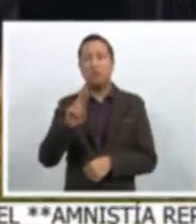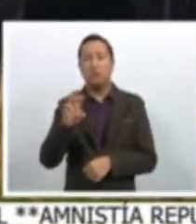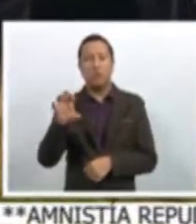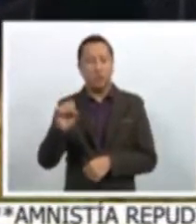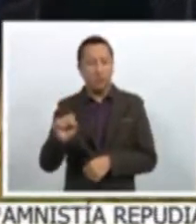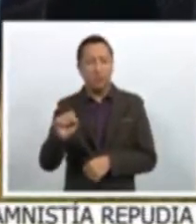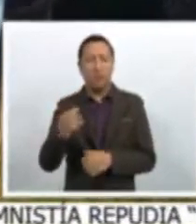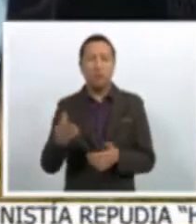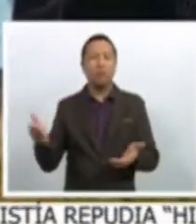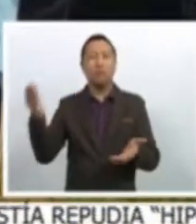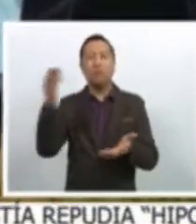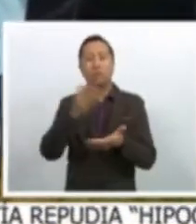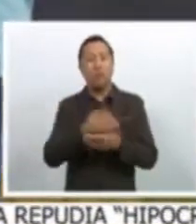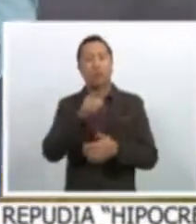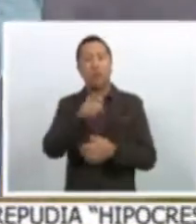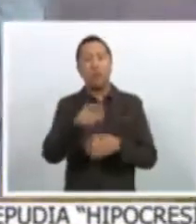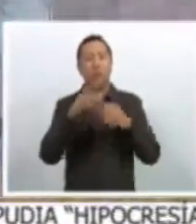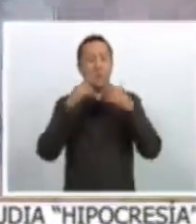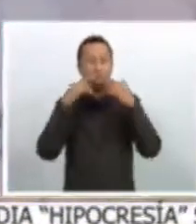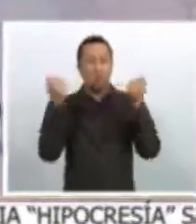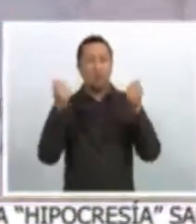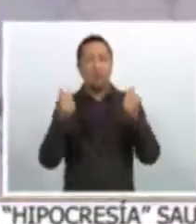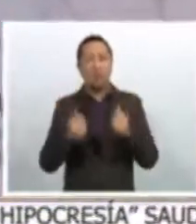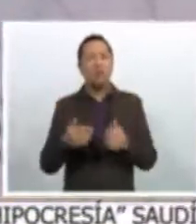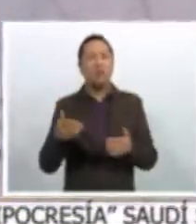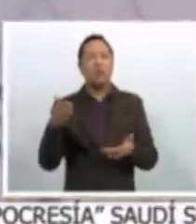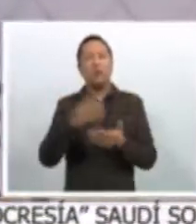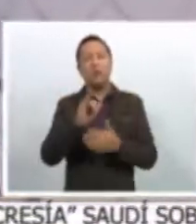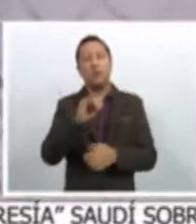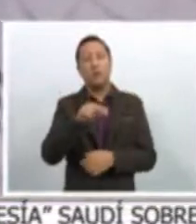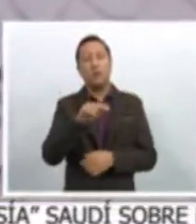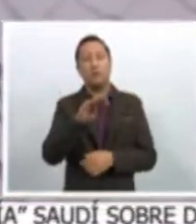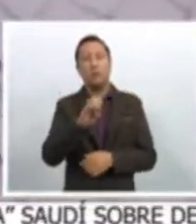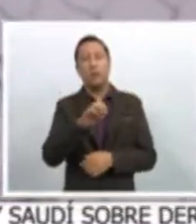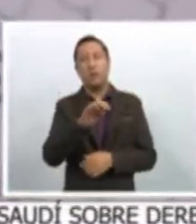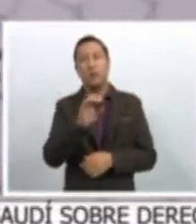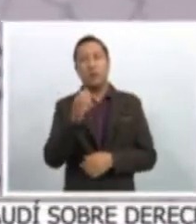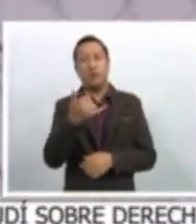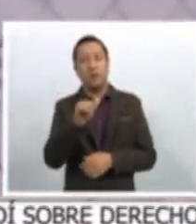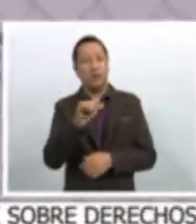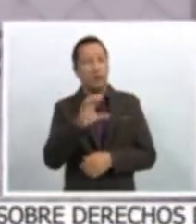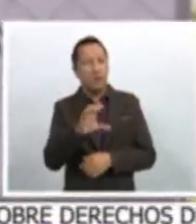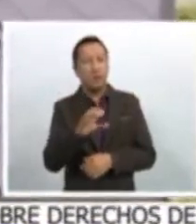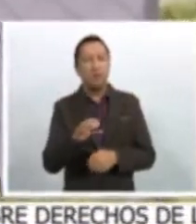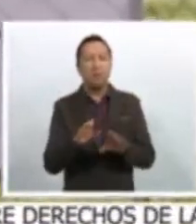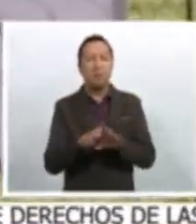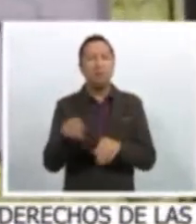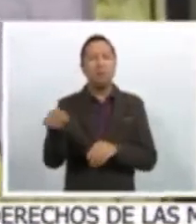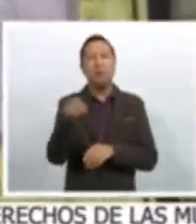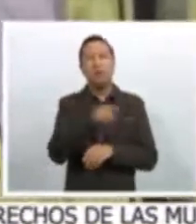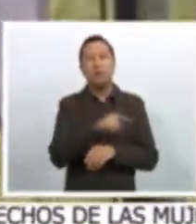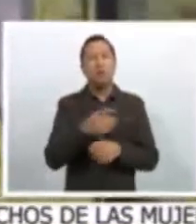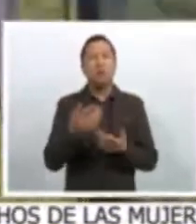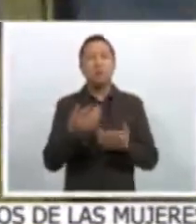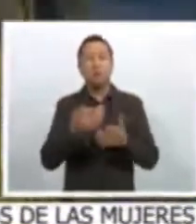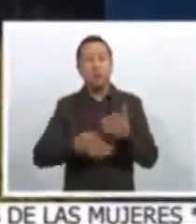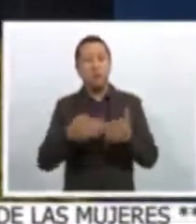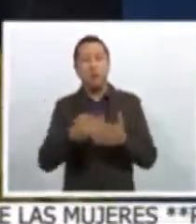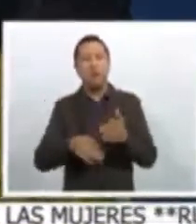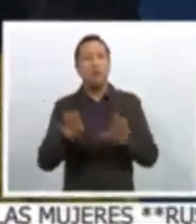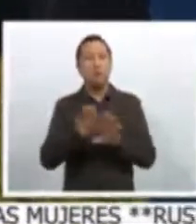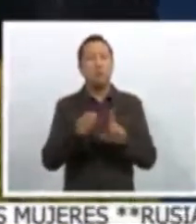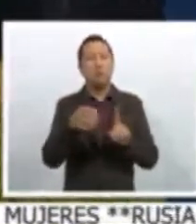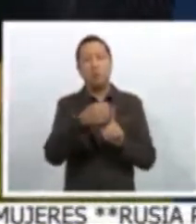acuícola a la granja acuícola Icmeyac por el cumplimiento de las buenas prácticas acuícolas en el manejo y producción primaria en el cultivo de